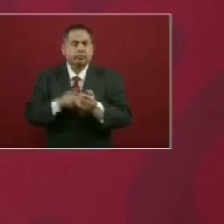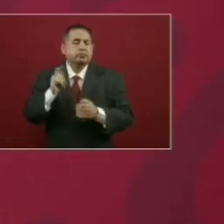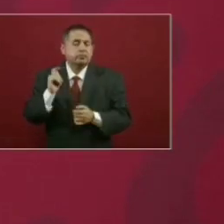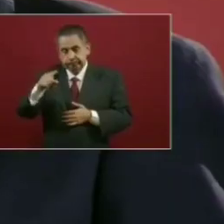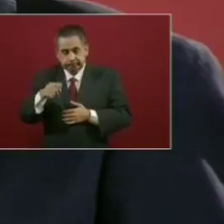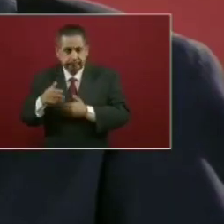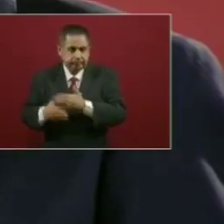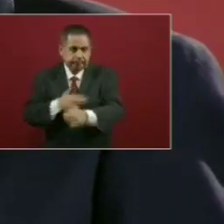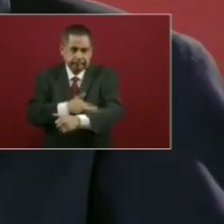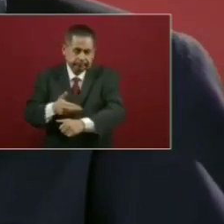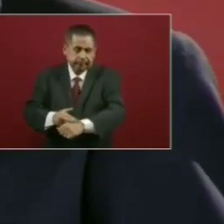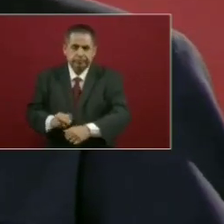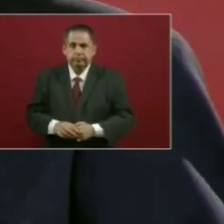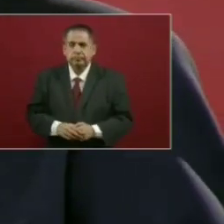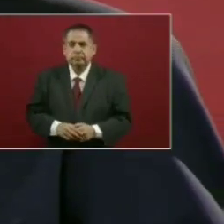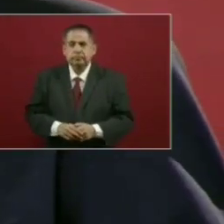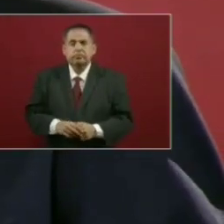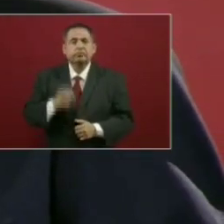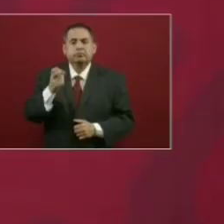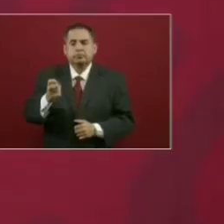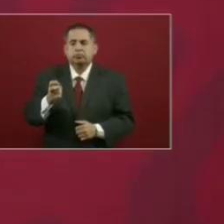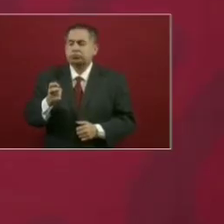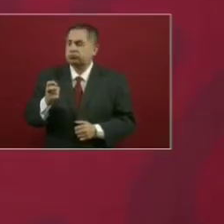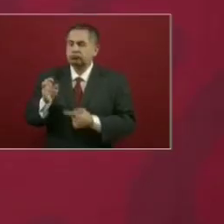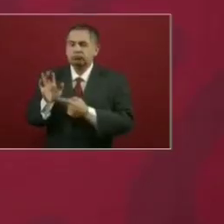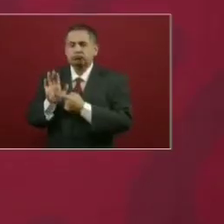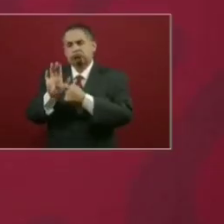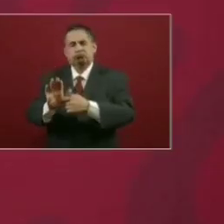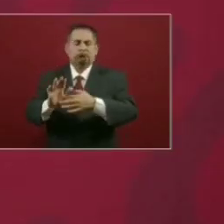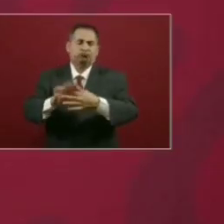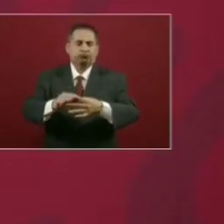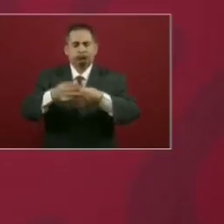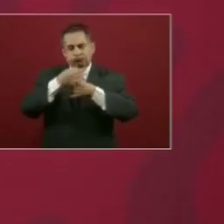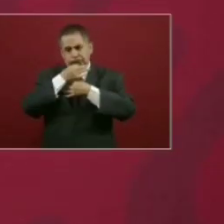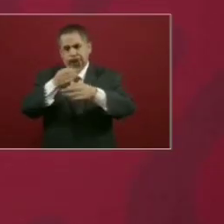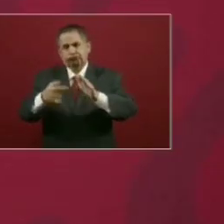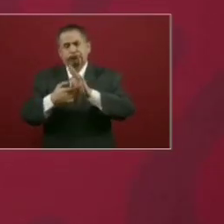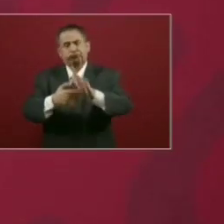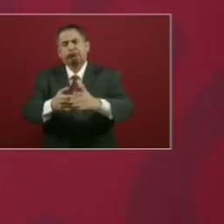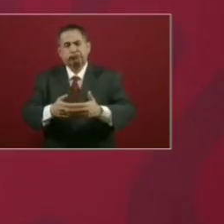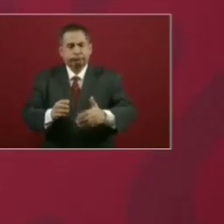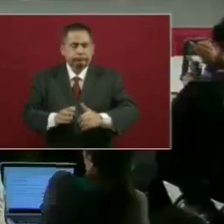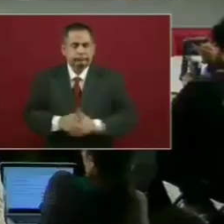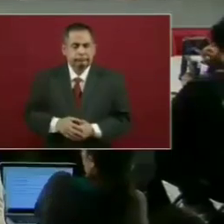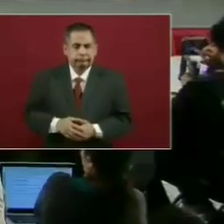información. Esto es lo que podemos comentar y ahora sí, abrimos.